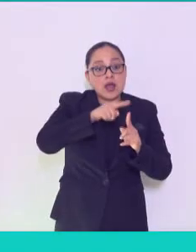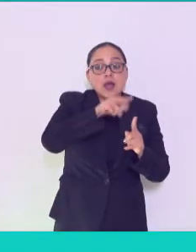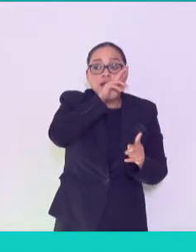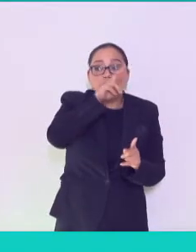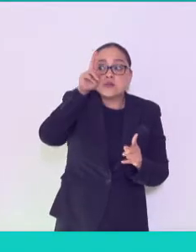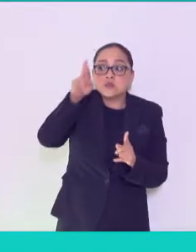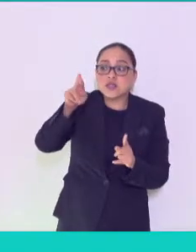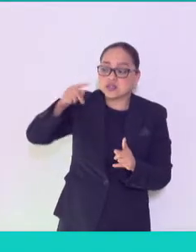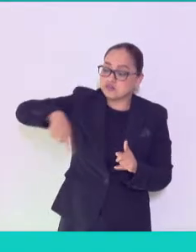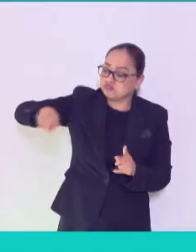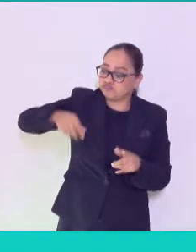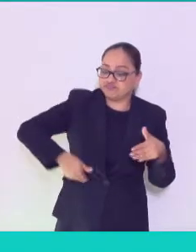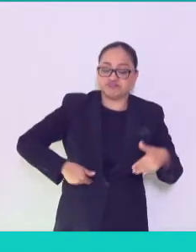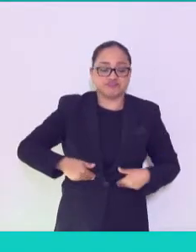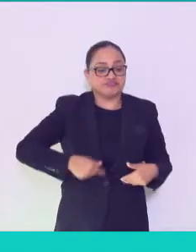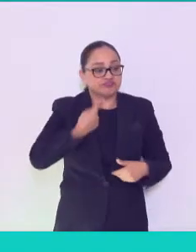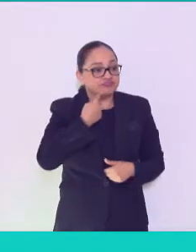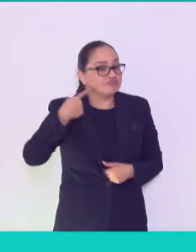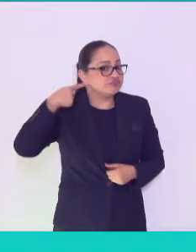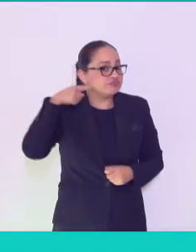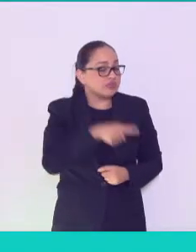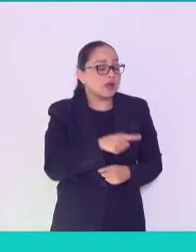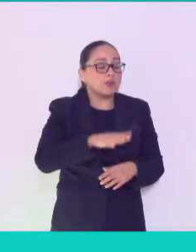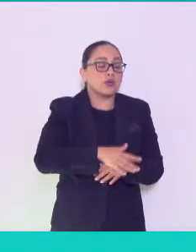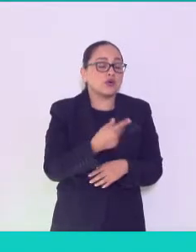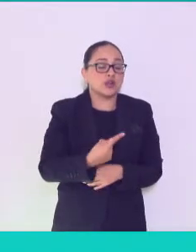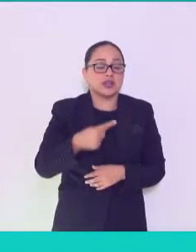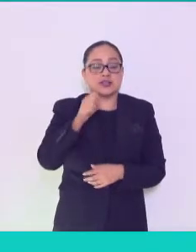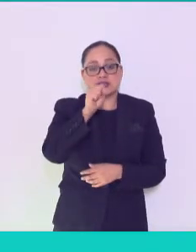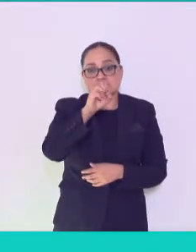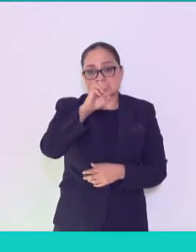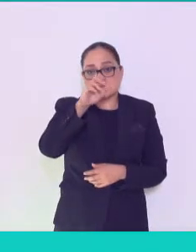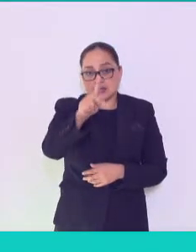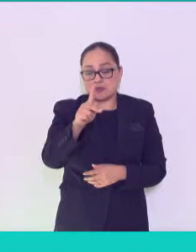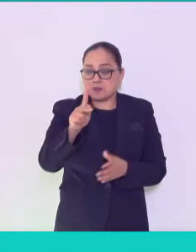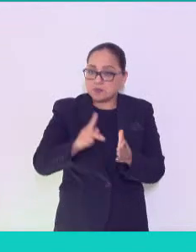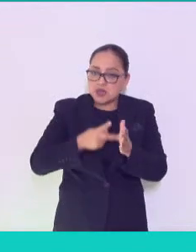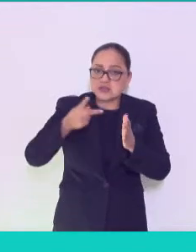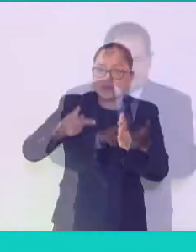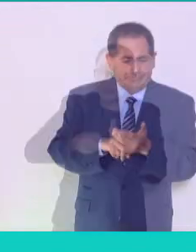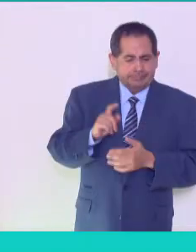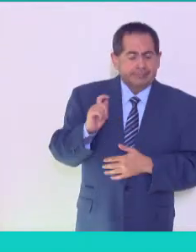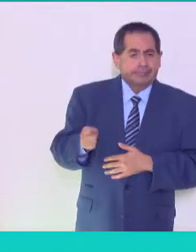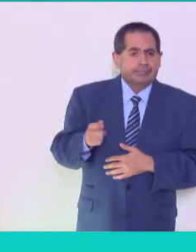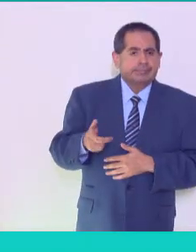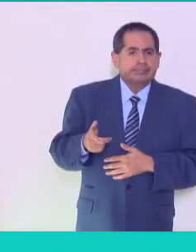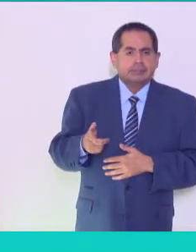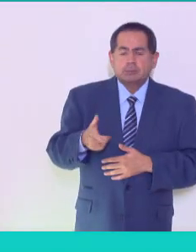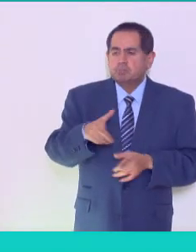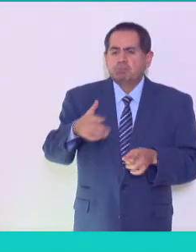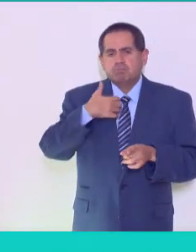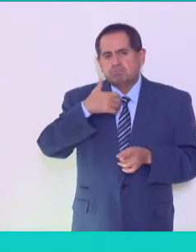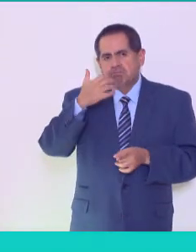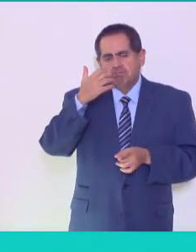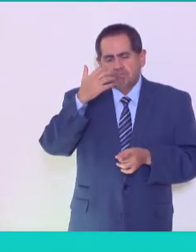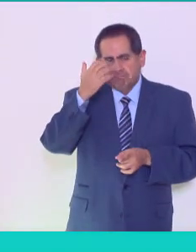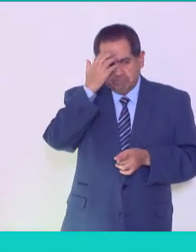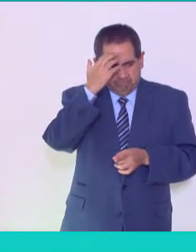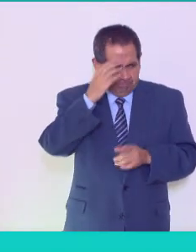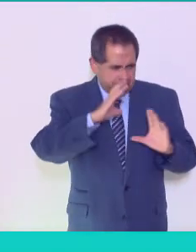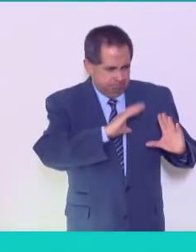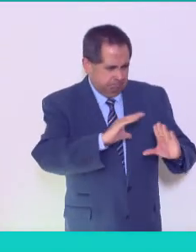esto luego de que una persona presentase un recurso de revisión ante el inai después de que el sujeto obligado le respondió que durante el ejercicio